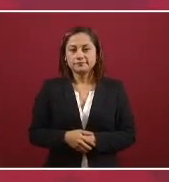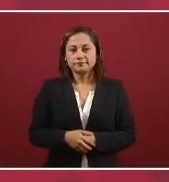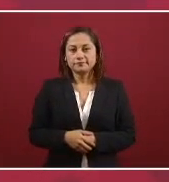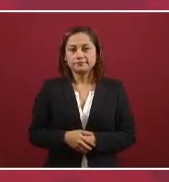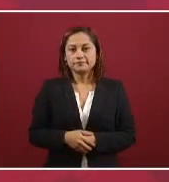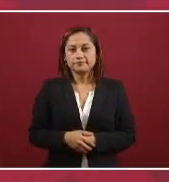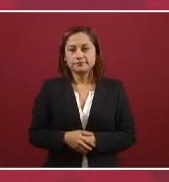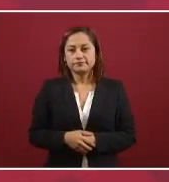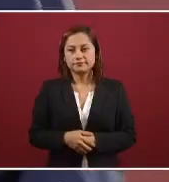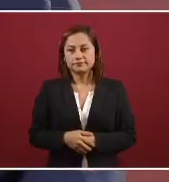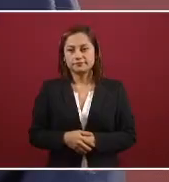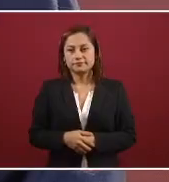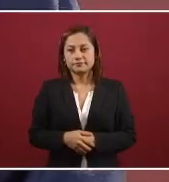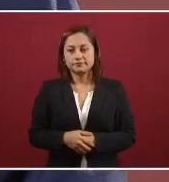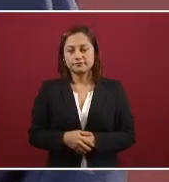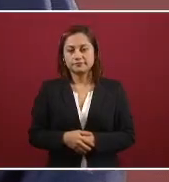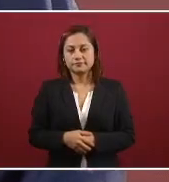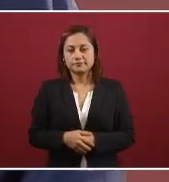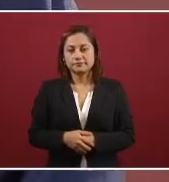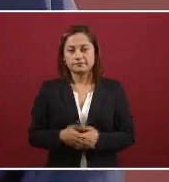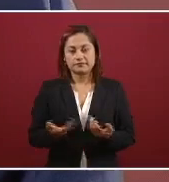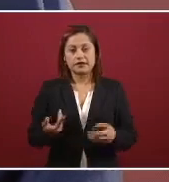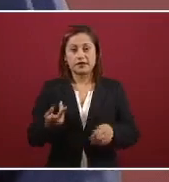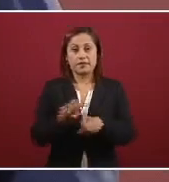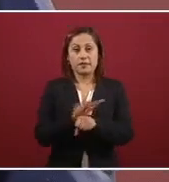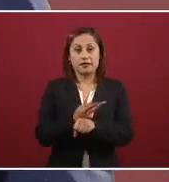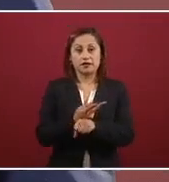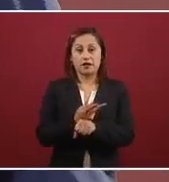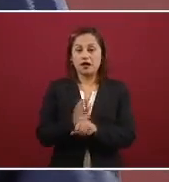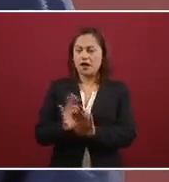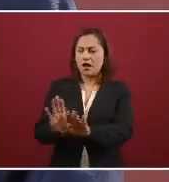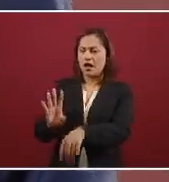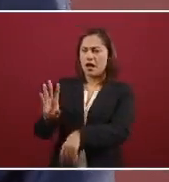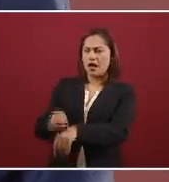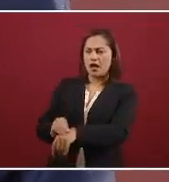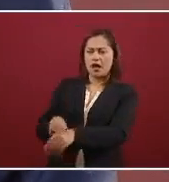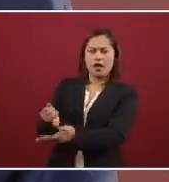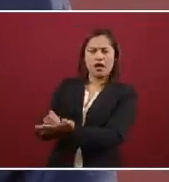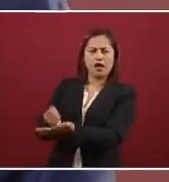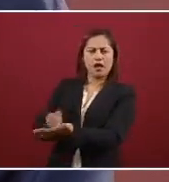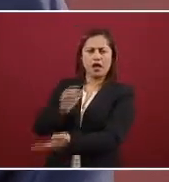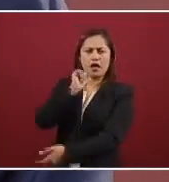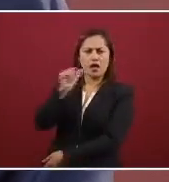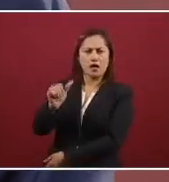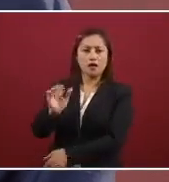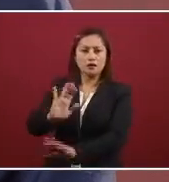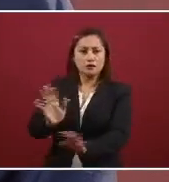no se paguen impuestos. Todos tenemos que contribuir,